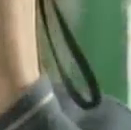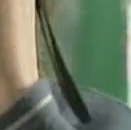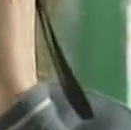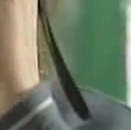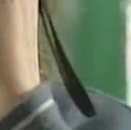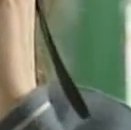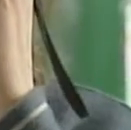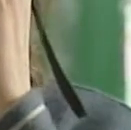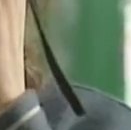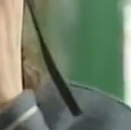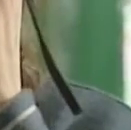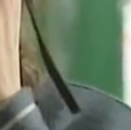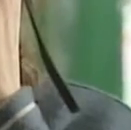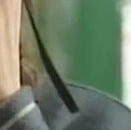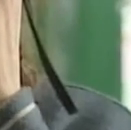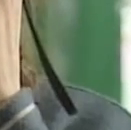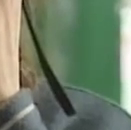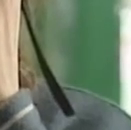hola